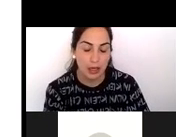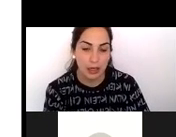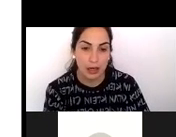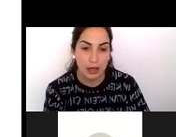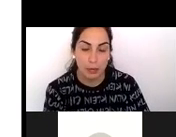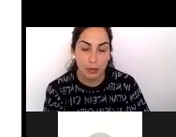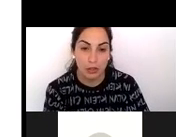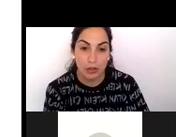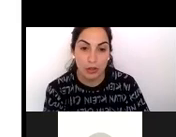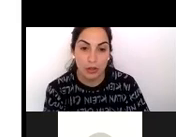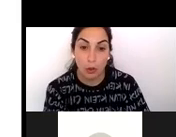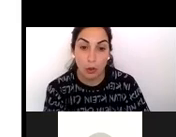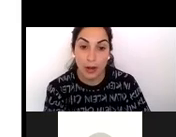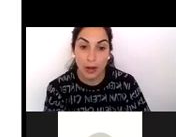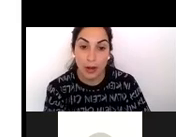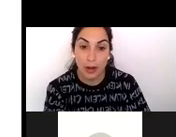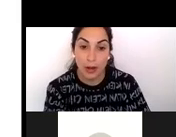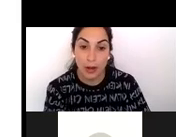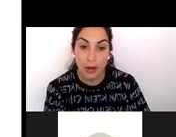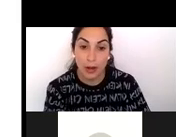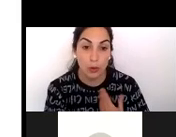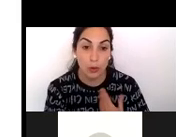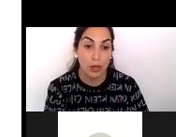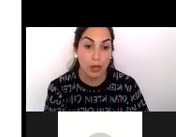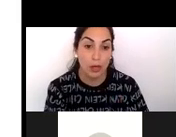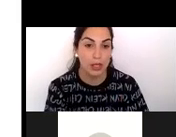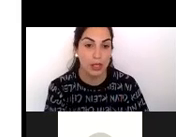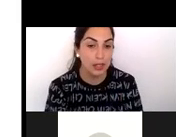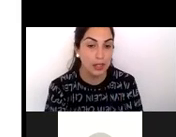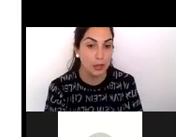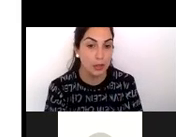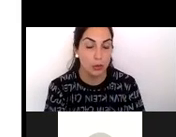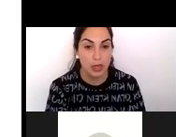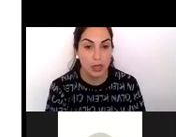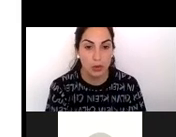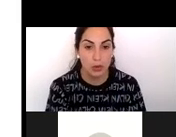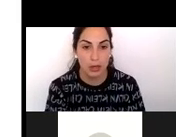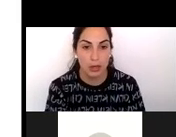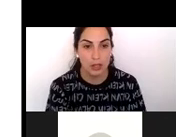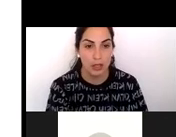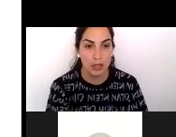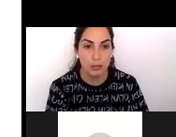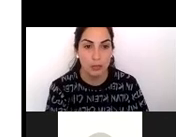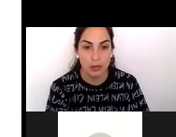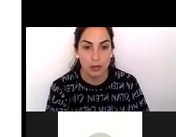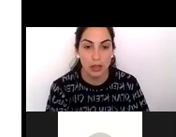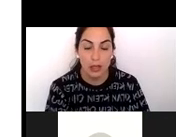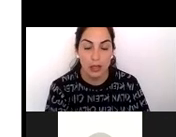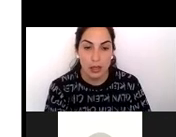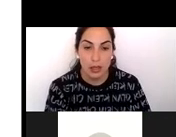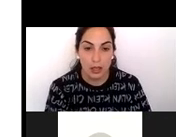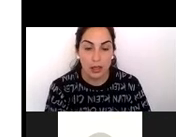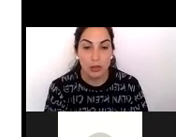periódico La Cuarta, que utiliza un lenguaje más coloquial que el Mercurio y las últimas noticias, ya,